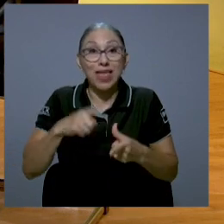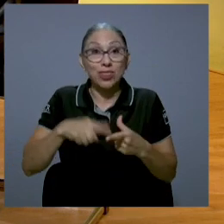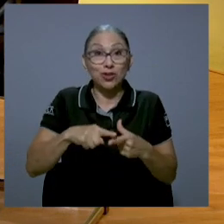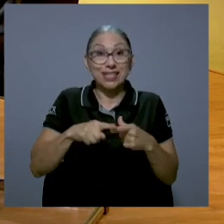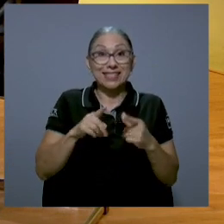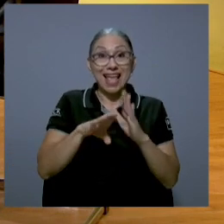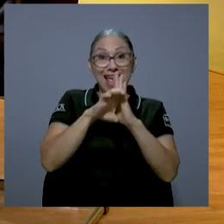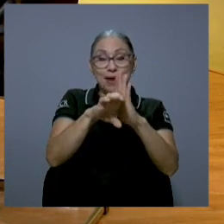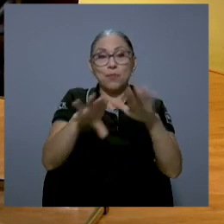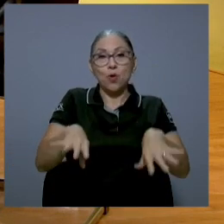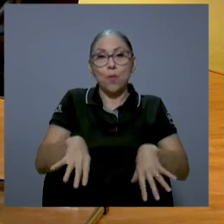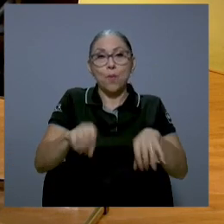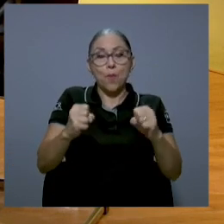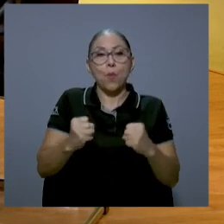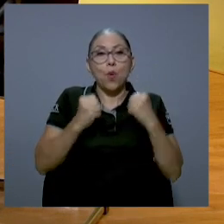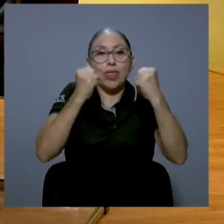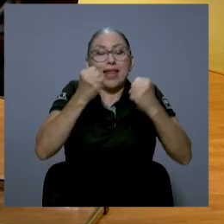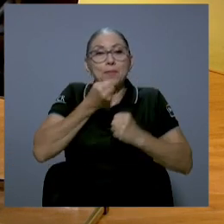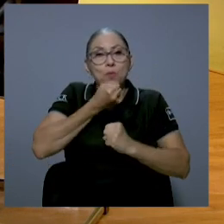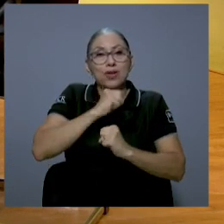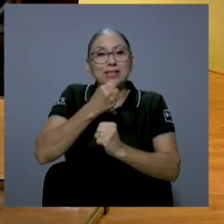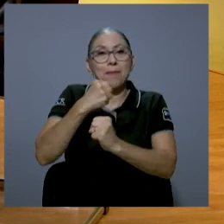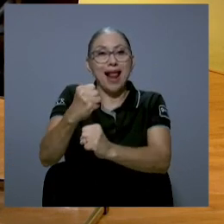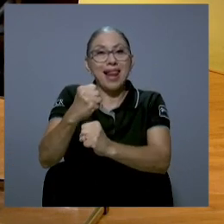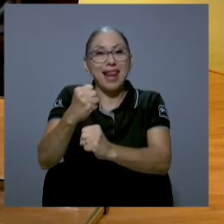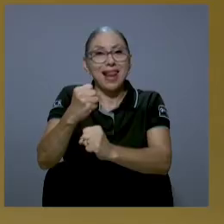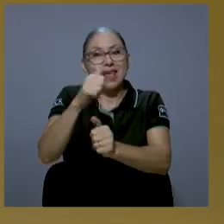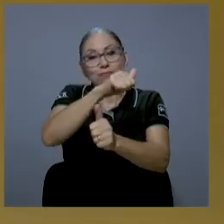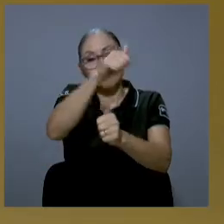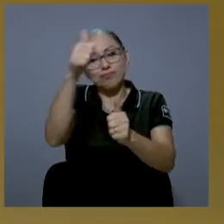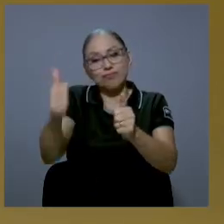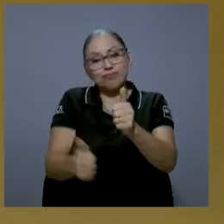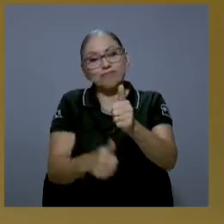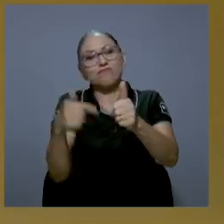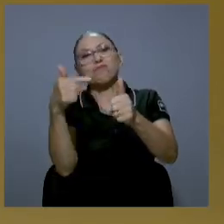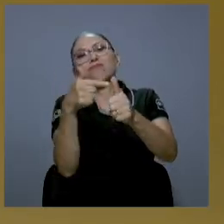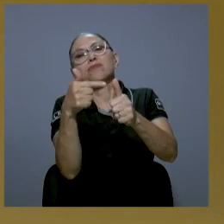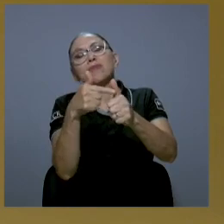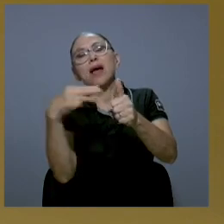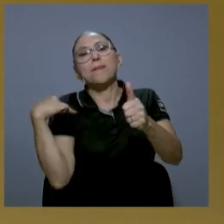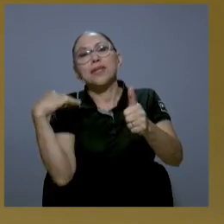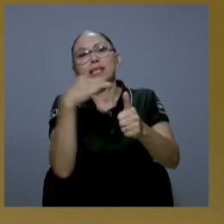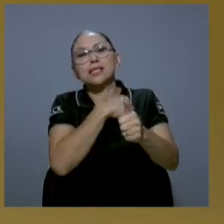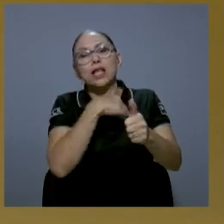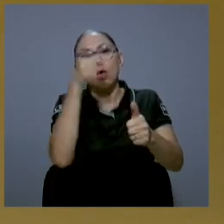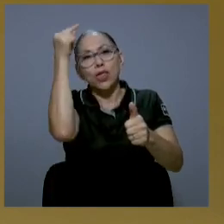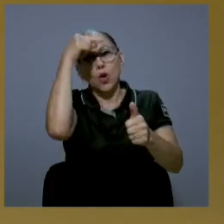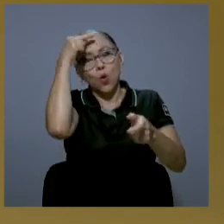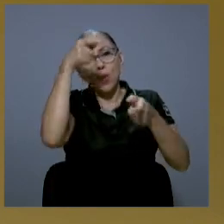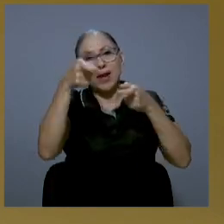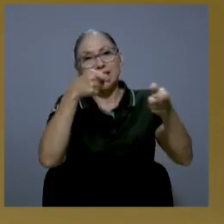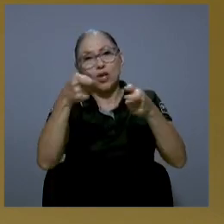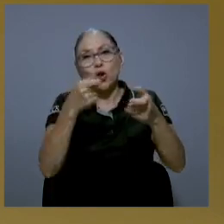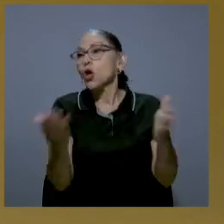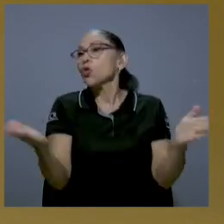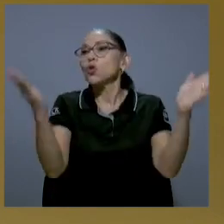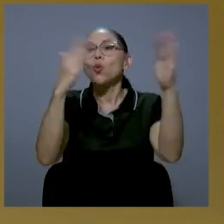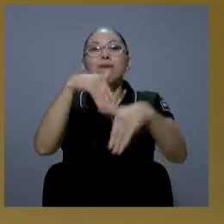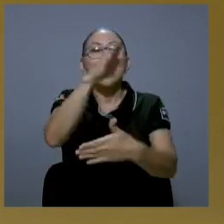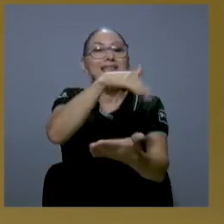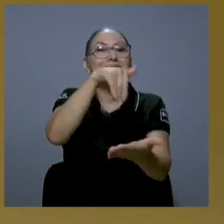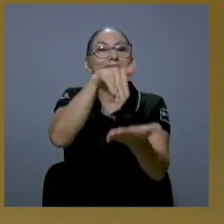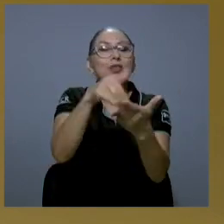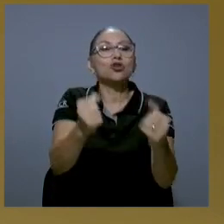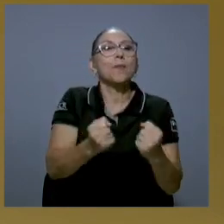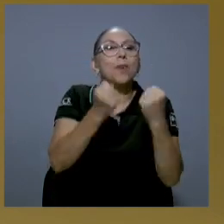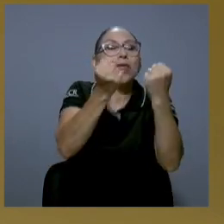la dirección del Ministerio de Gobernación, es decir, no había centros de poder independientes.